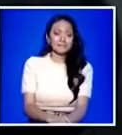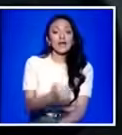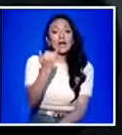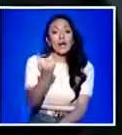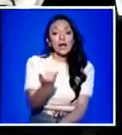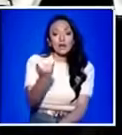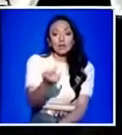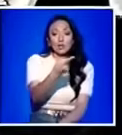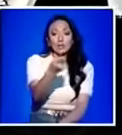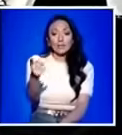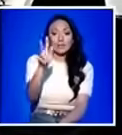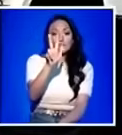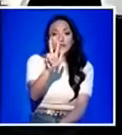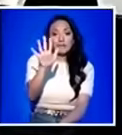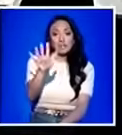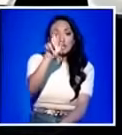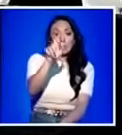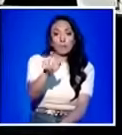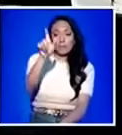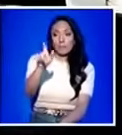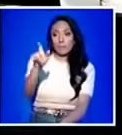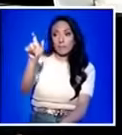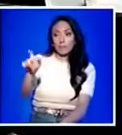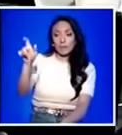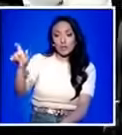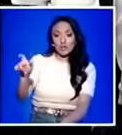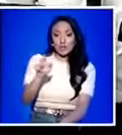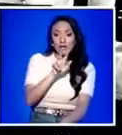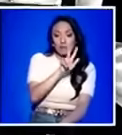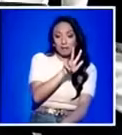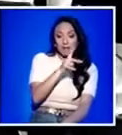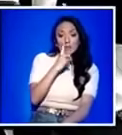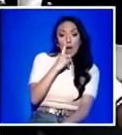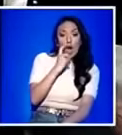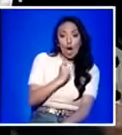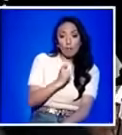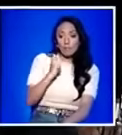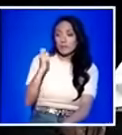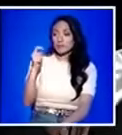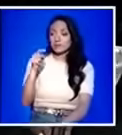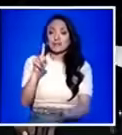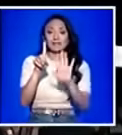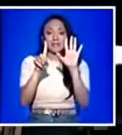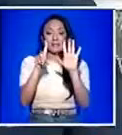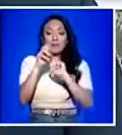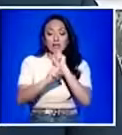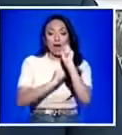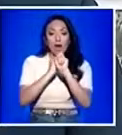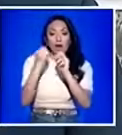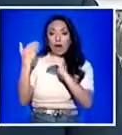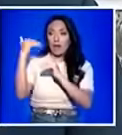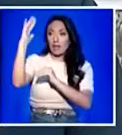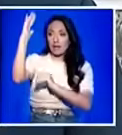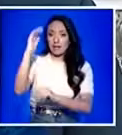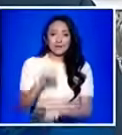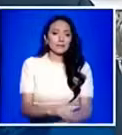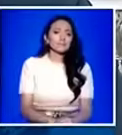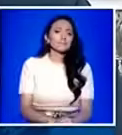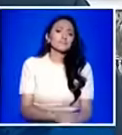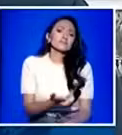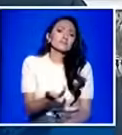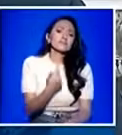Actualmente son 35 integrantes, de los cuales 3 son hombres. Van desde los 60 años en adelante. Ya no